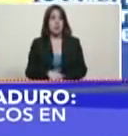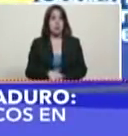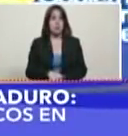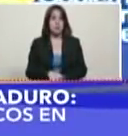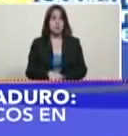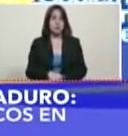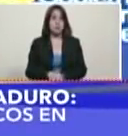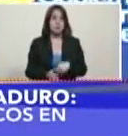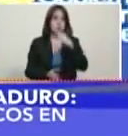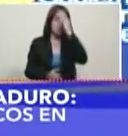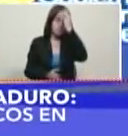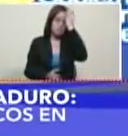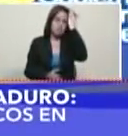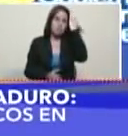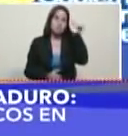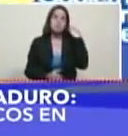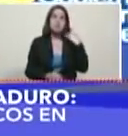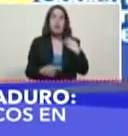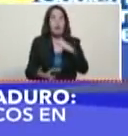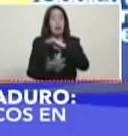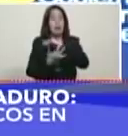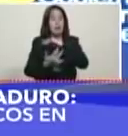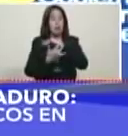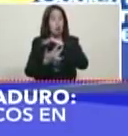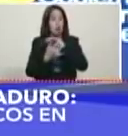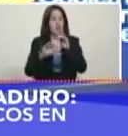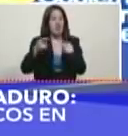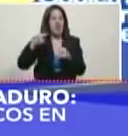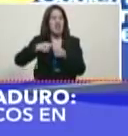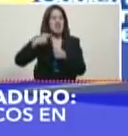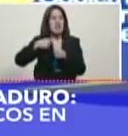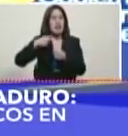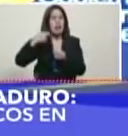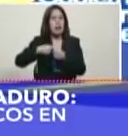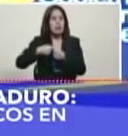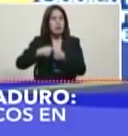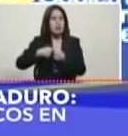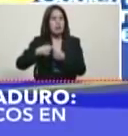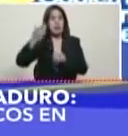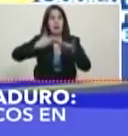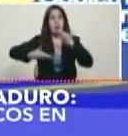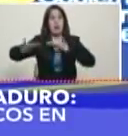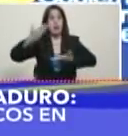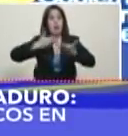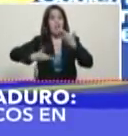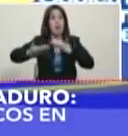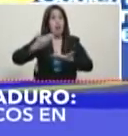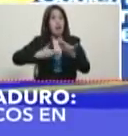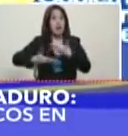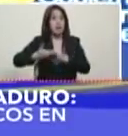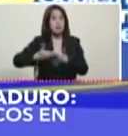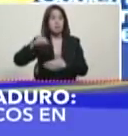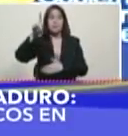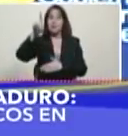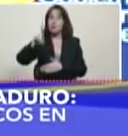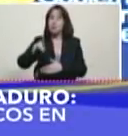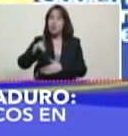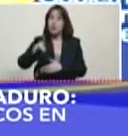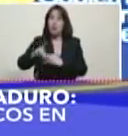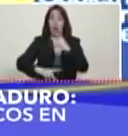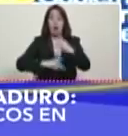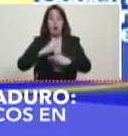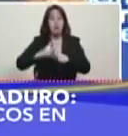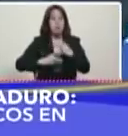Tenemos que tener toda la tecnología para la producción del gas y su comercialización, del petróleo,